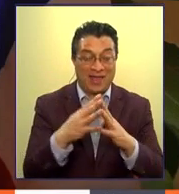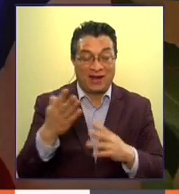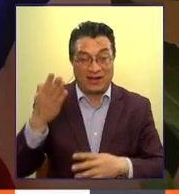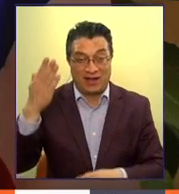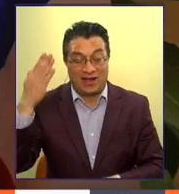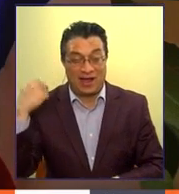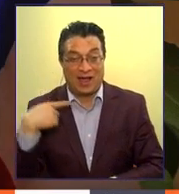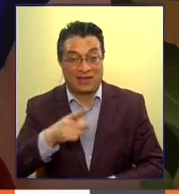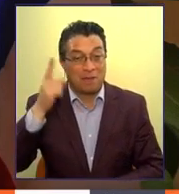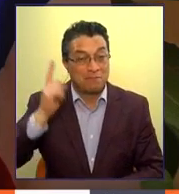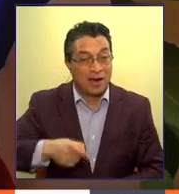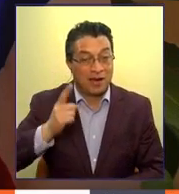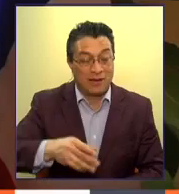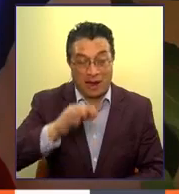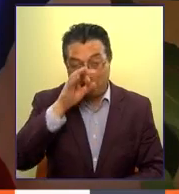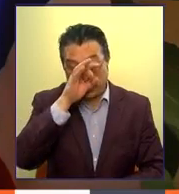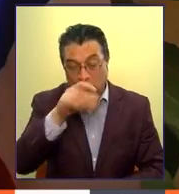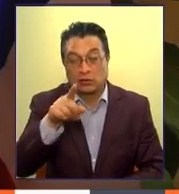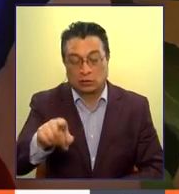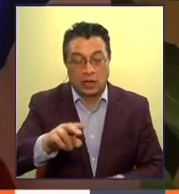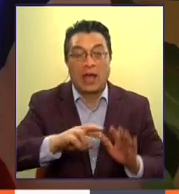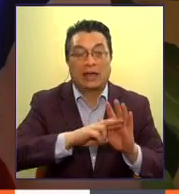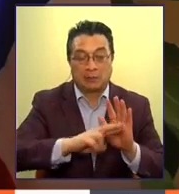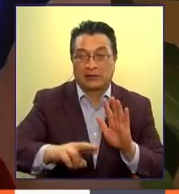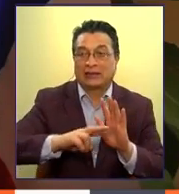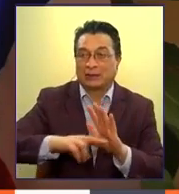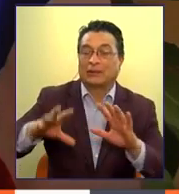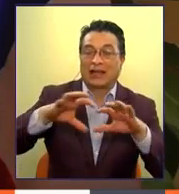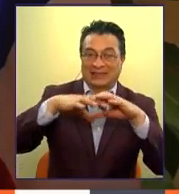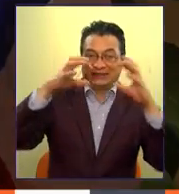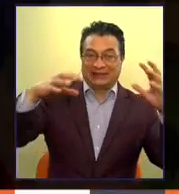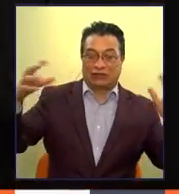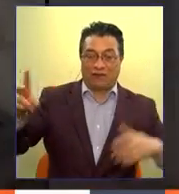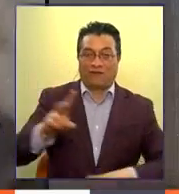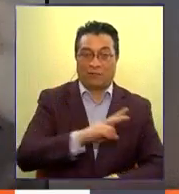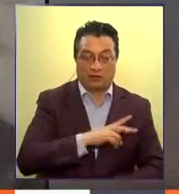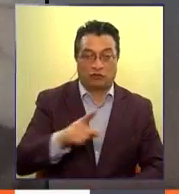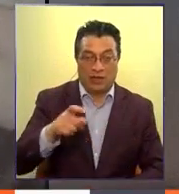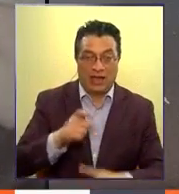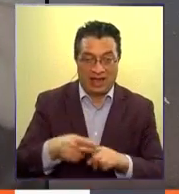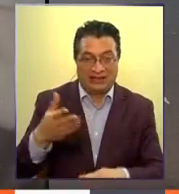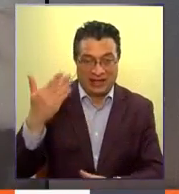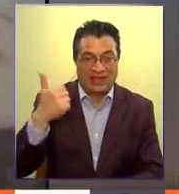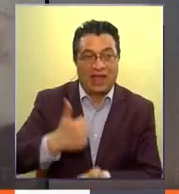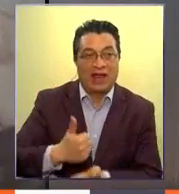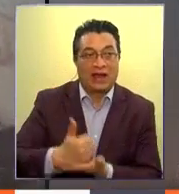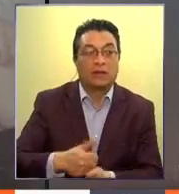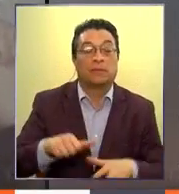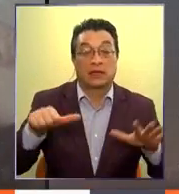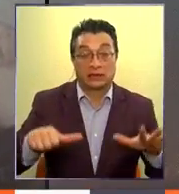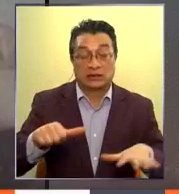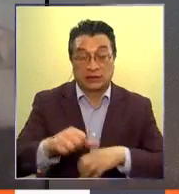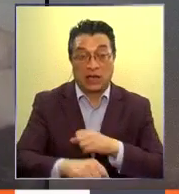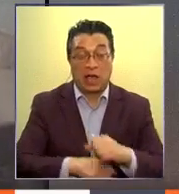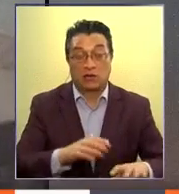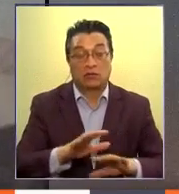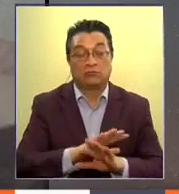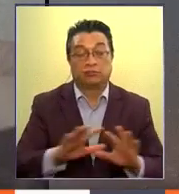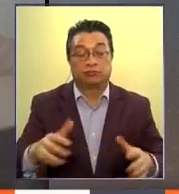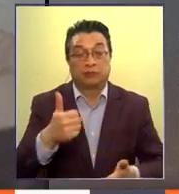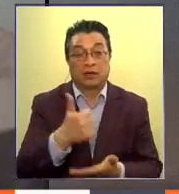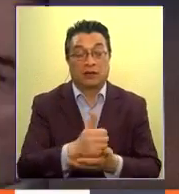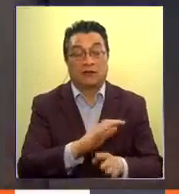que representó fielmente a los cerros de Valparaíso cuando fue alcalde. A 16 años de su alejamiento como jefe